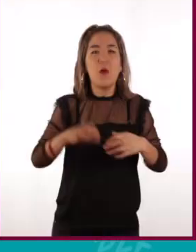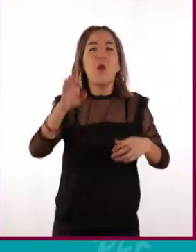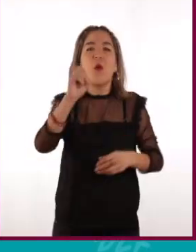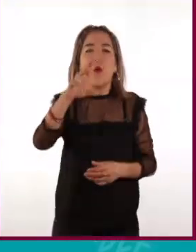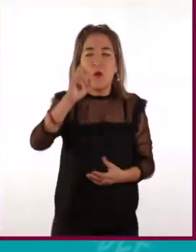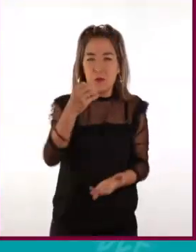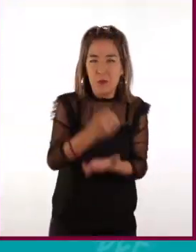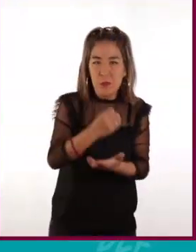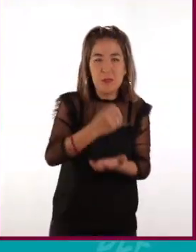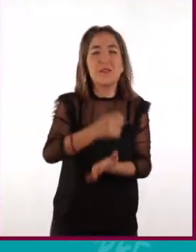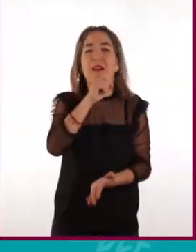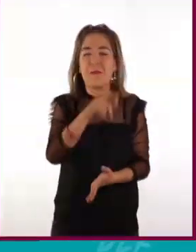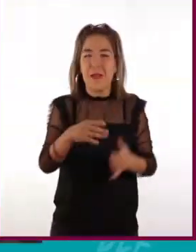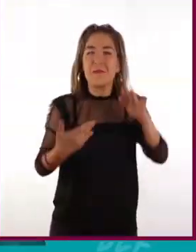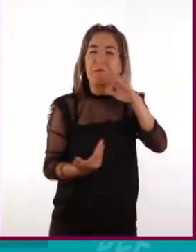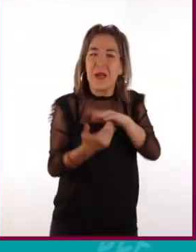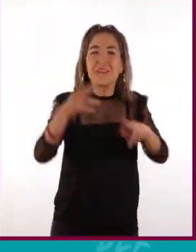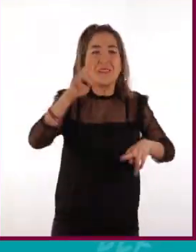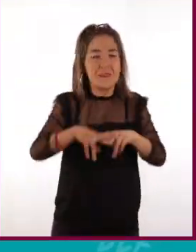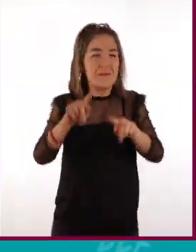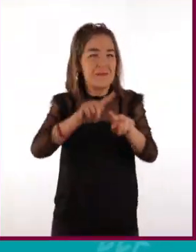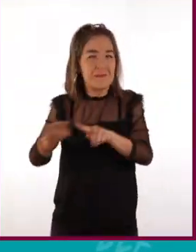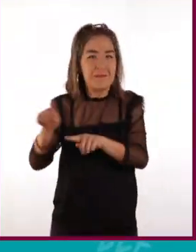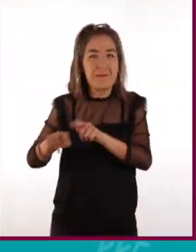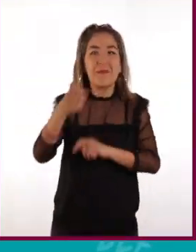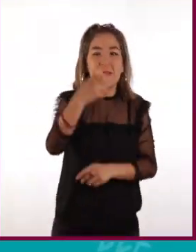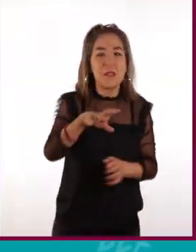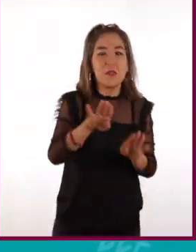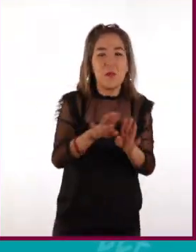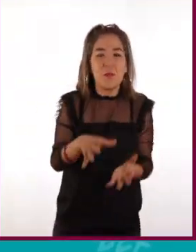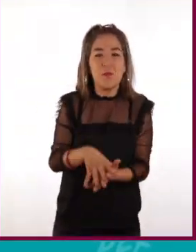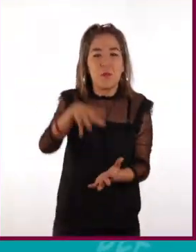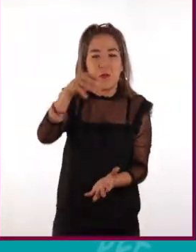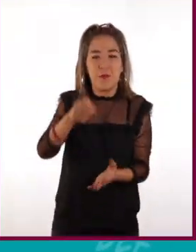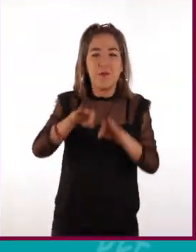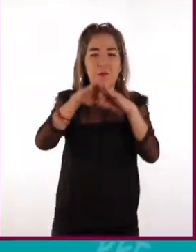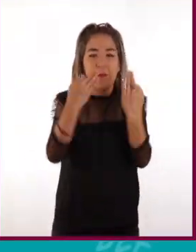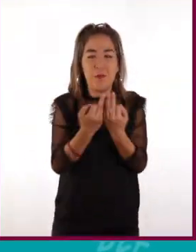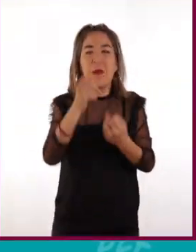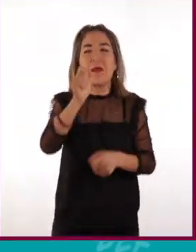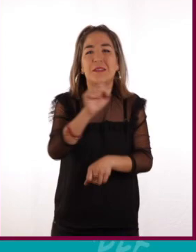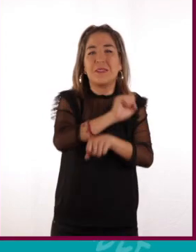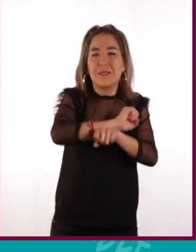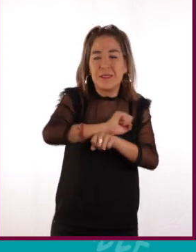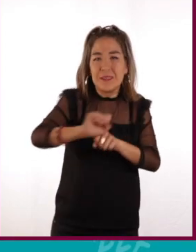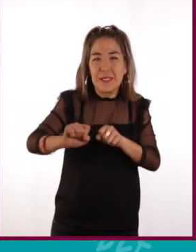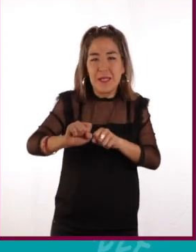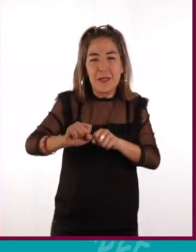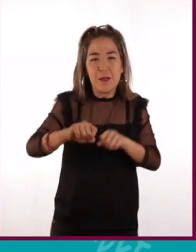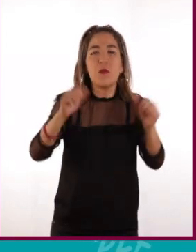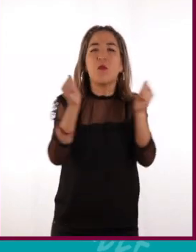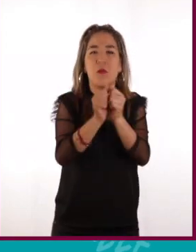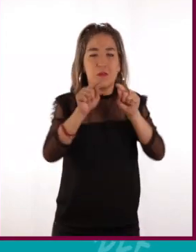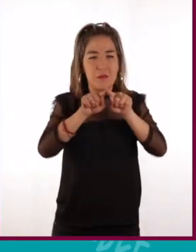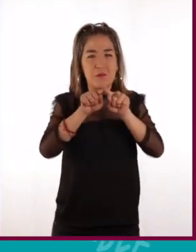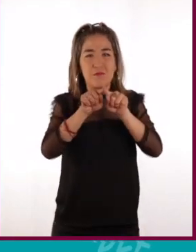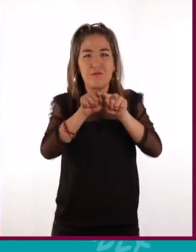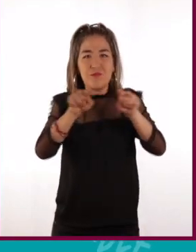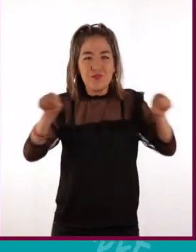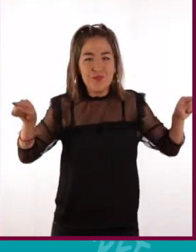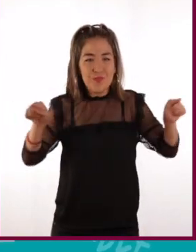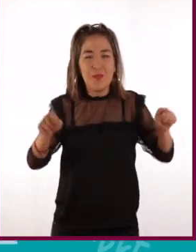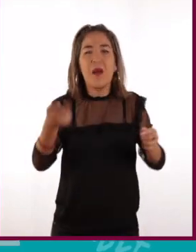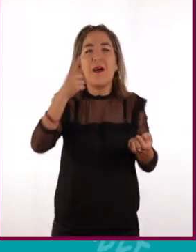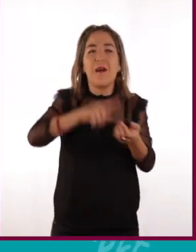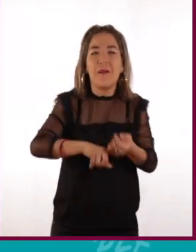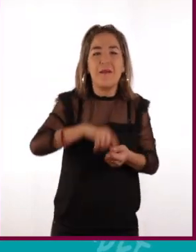vidrio, joyas y muebles. En todas sus obras destacan los patrones geométricos, las formas sencillas y de líneas